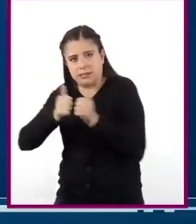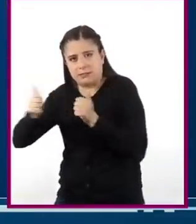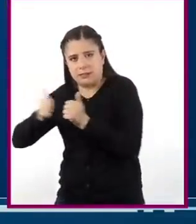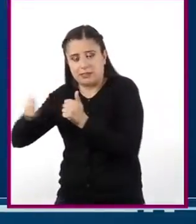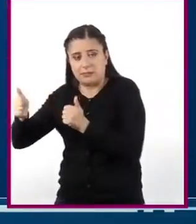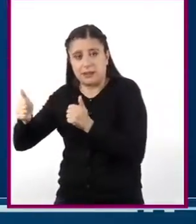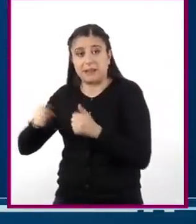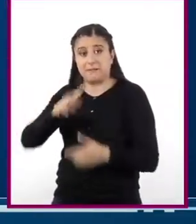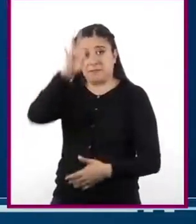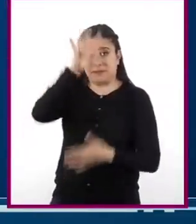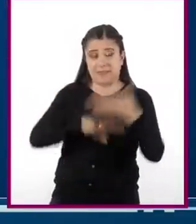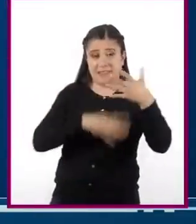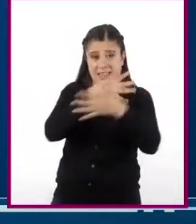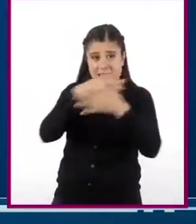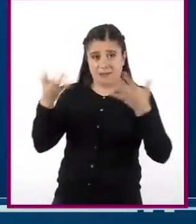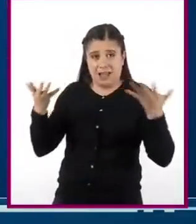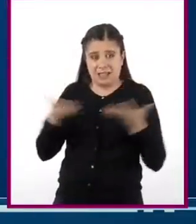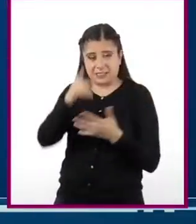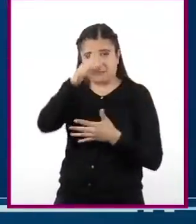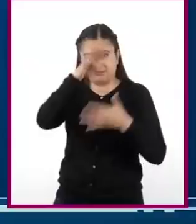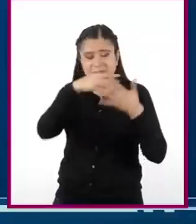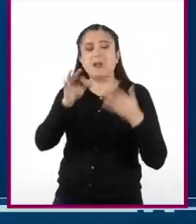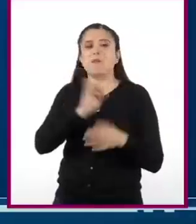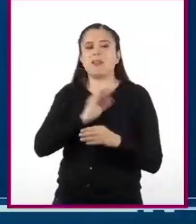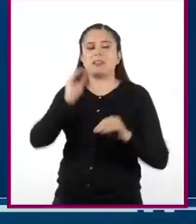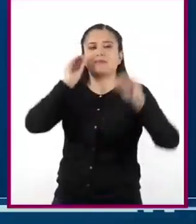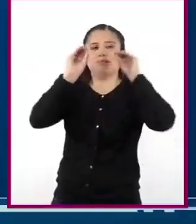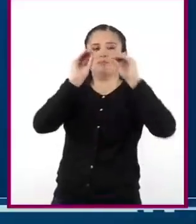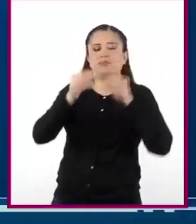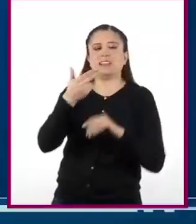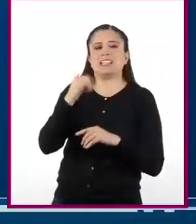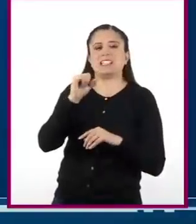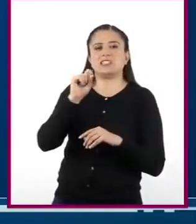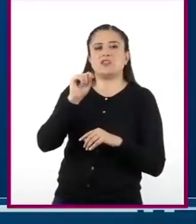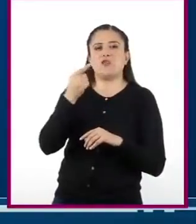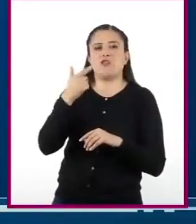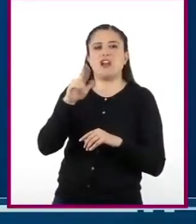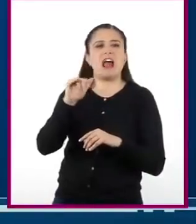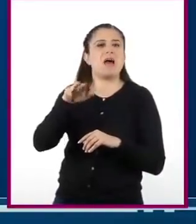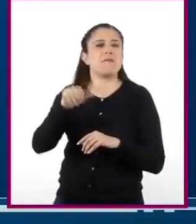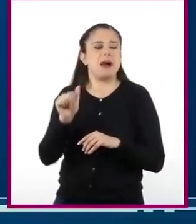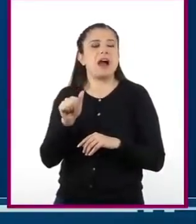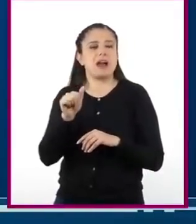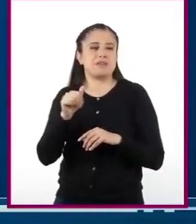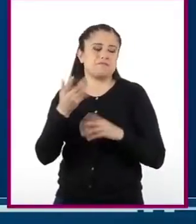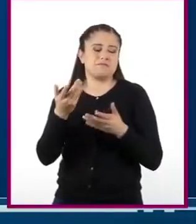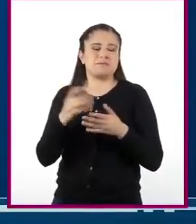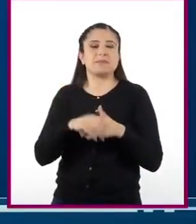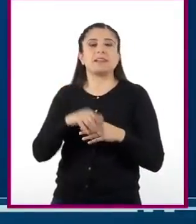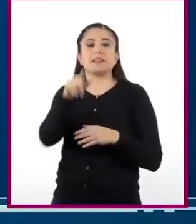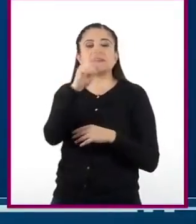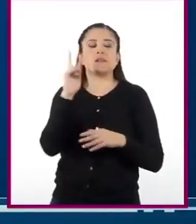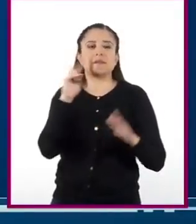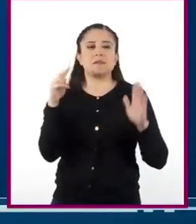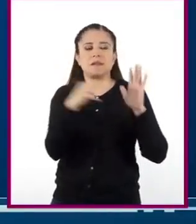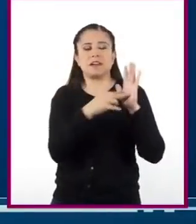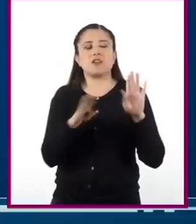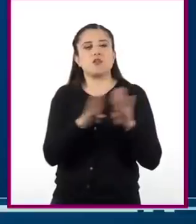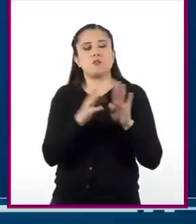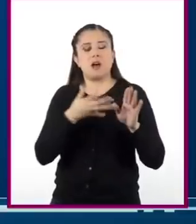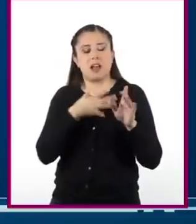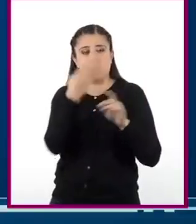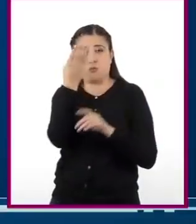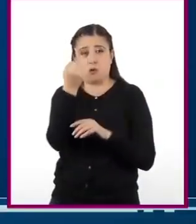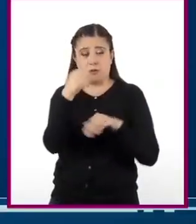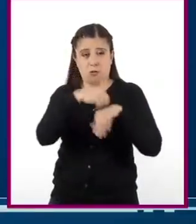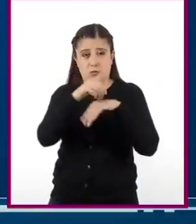Elaborar una tabla como la siguiente ayuda a construir el histograma. Observen que además de que cada intervalo tiene una amplitud de